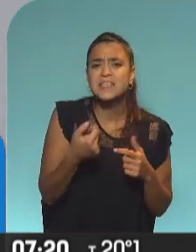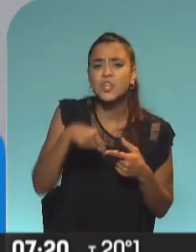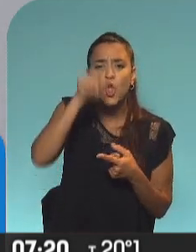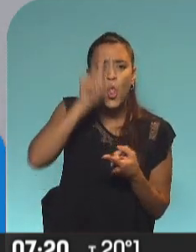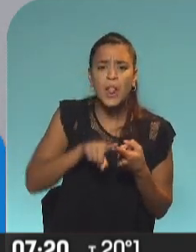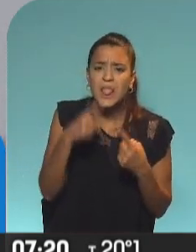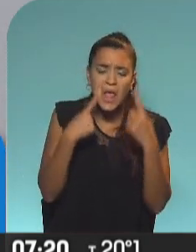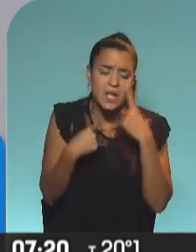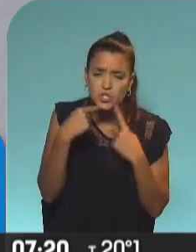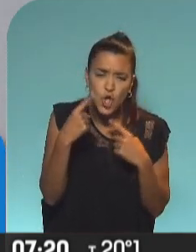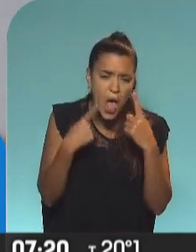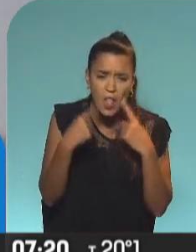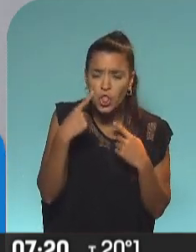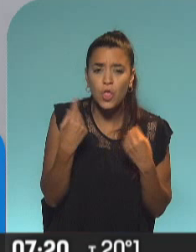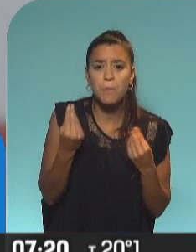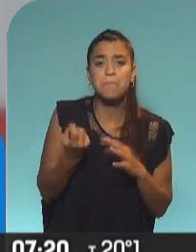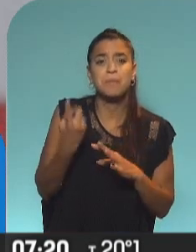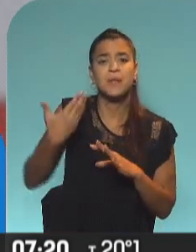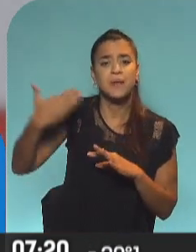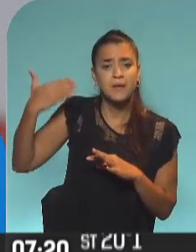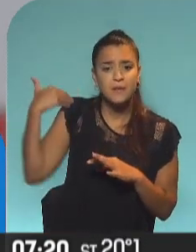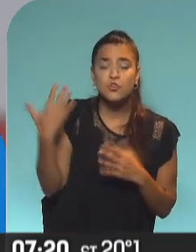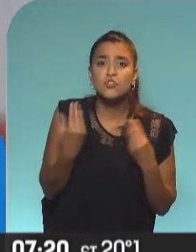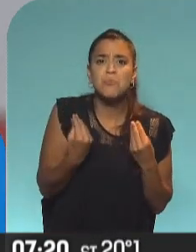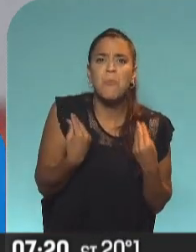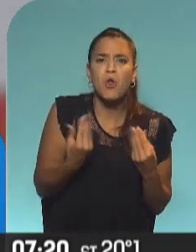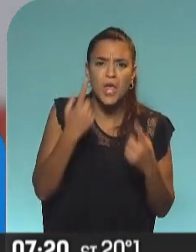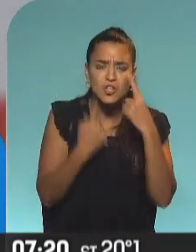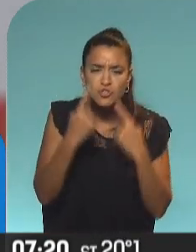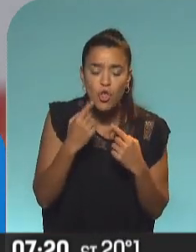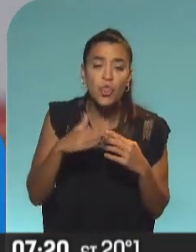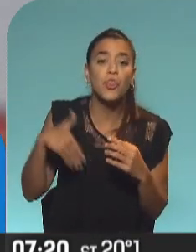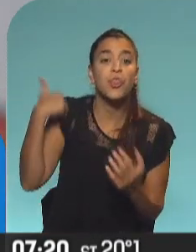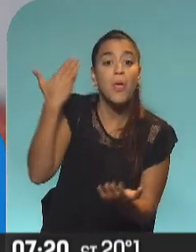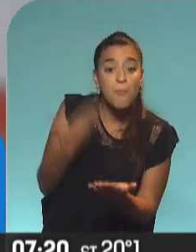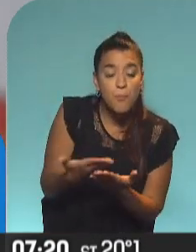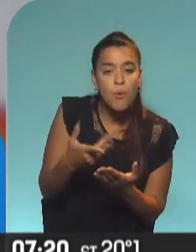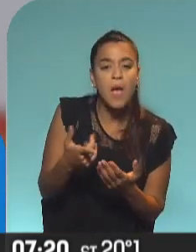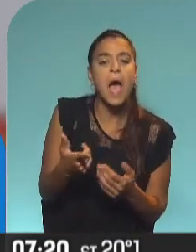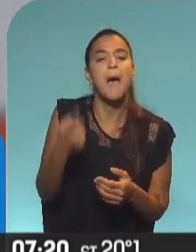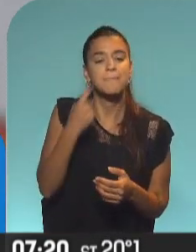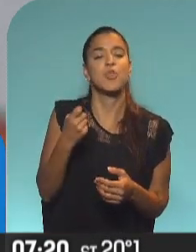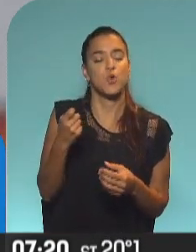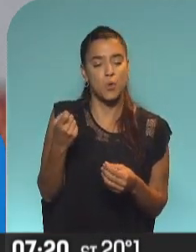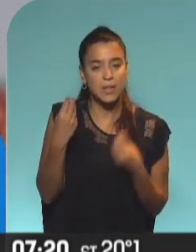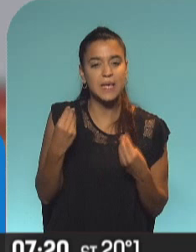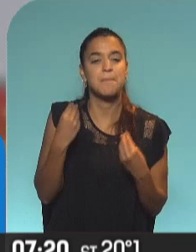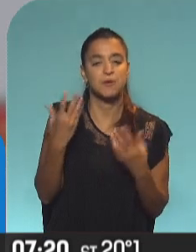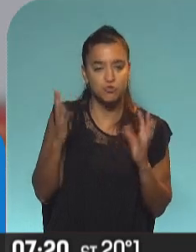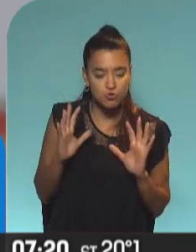el día visto hacia al principio no sabía por qué estaba llorando y después a medida de que me estaba dando cuenta de lo que había pasado y